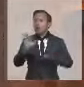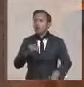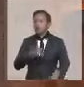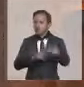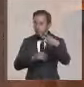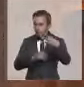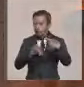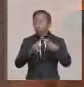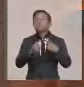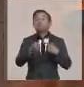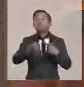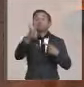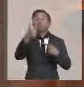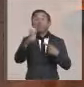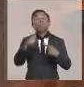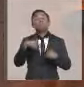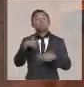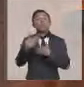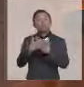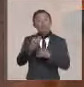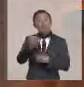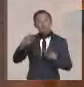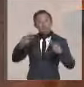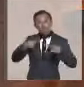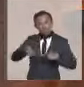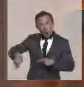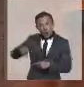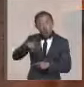ser implacable contra los corruptos,